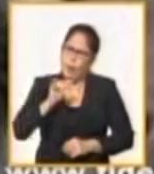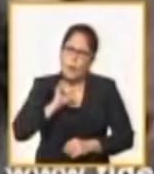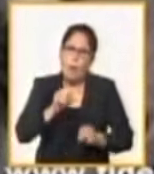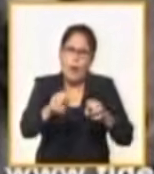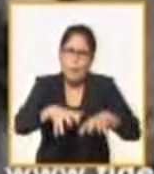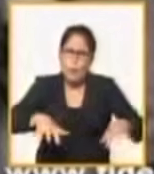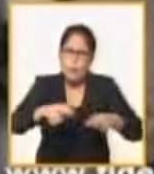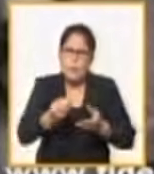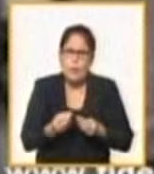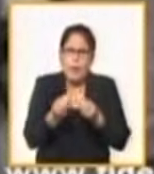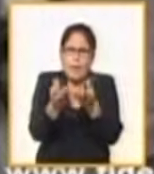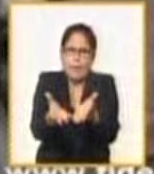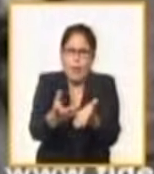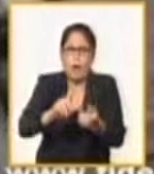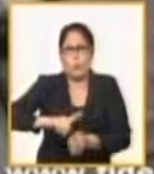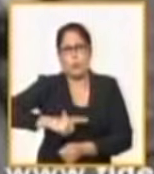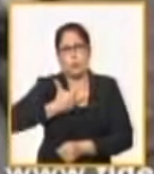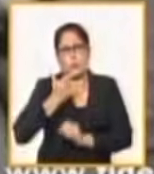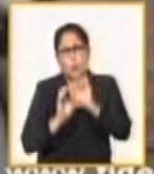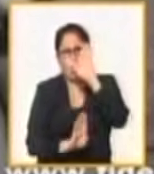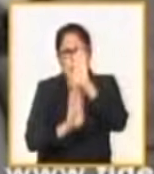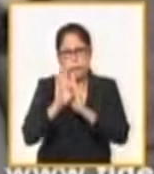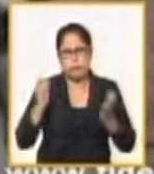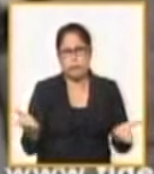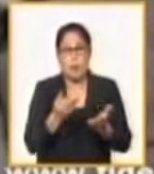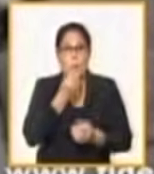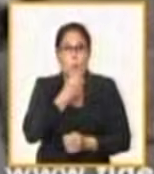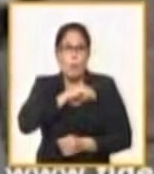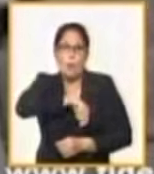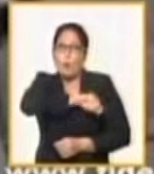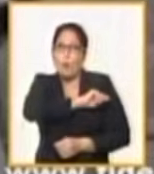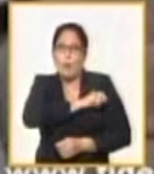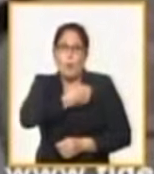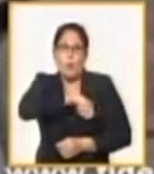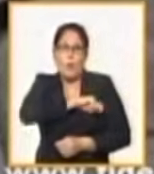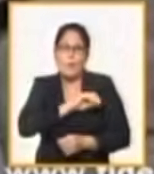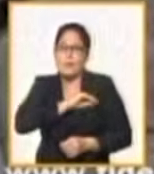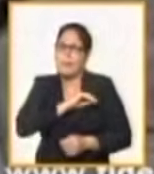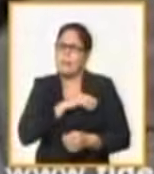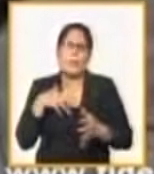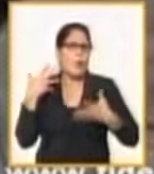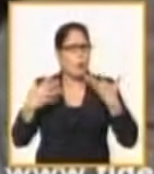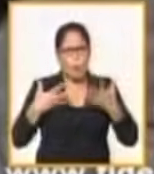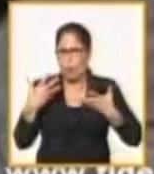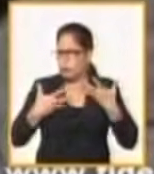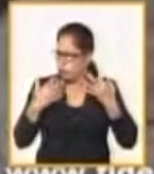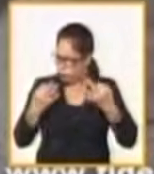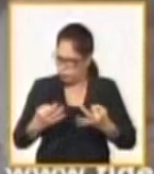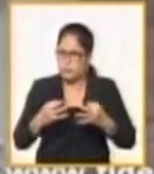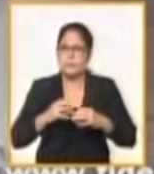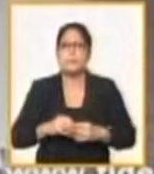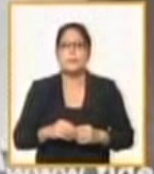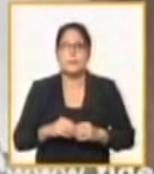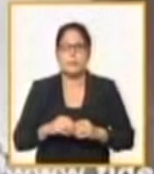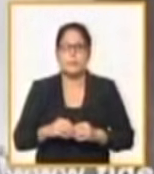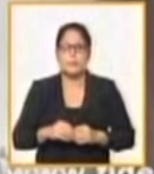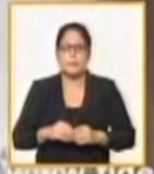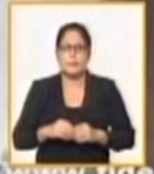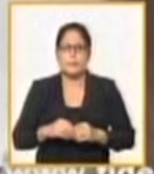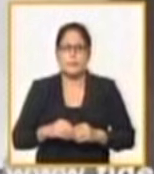condiciones que permitan al pueblo la satisfacción de todas sus